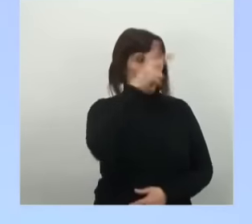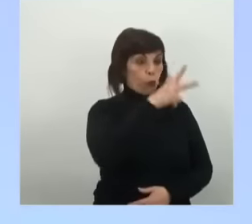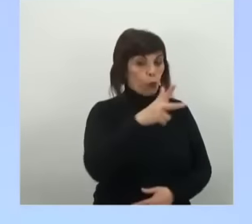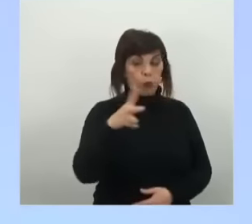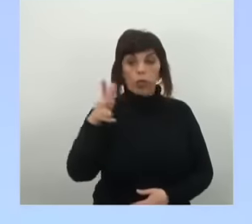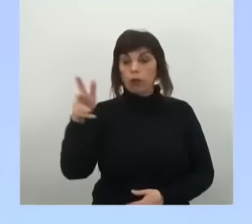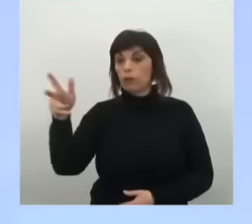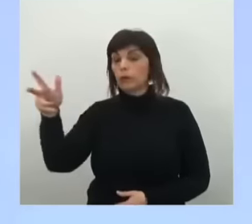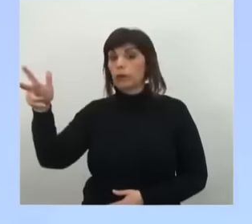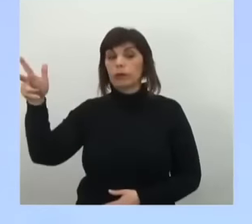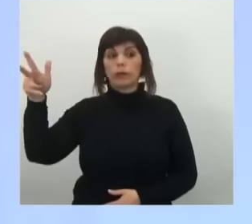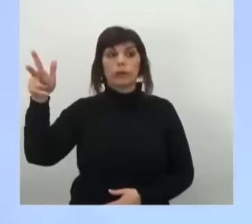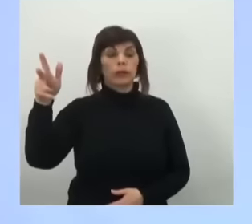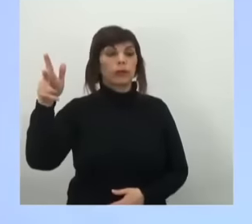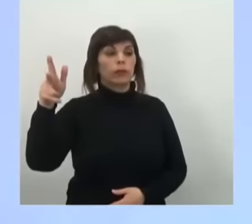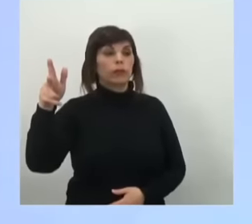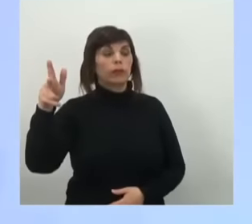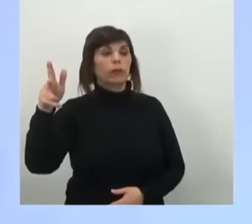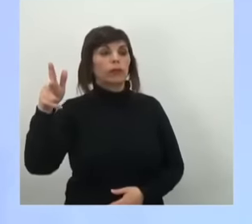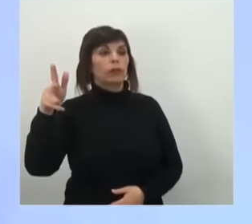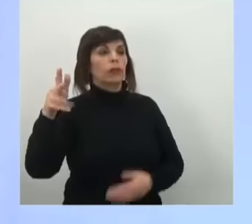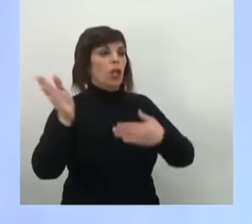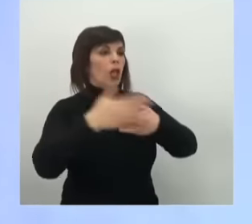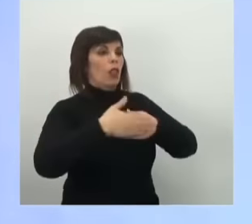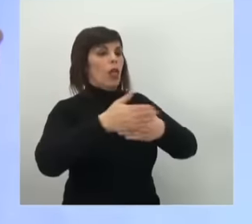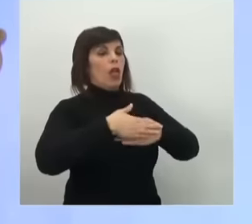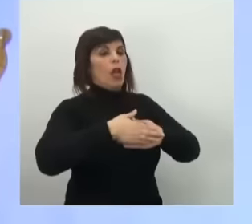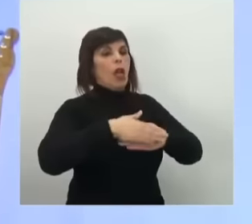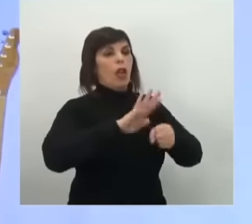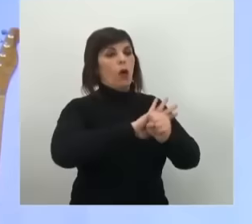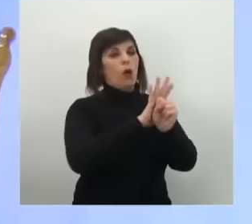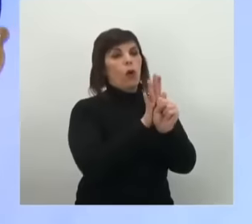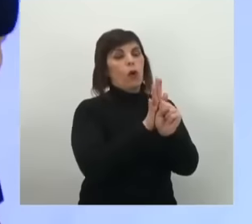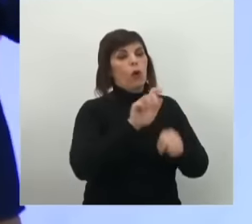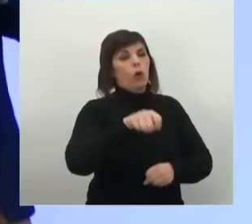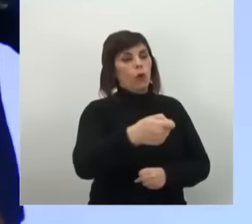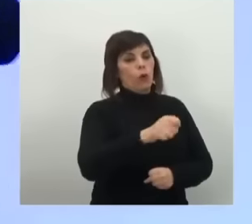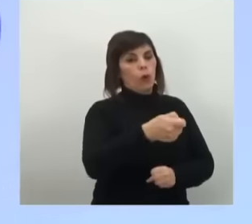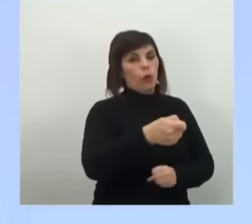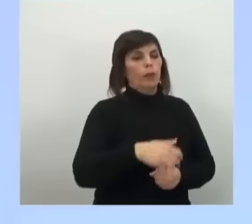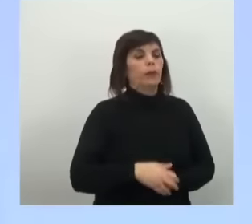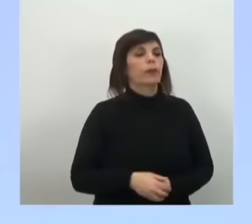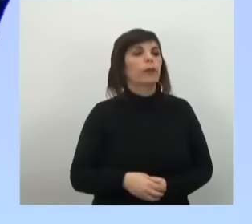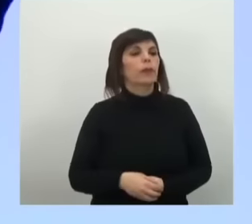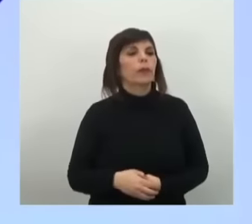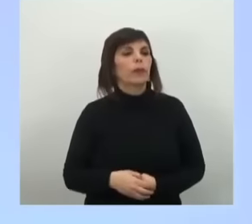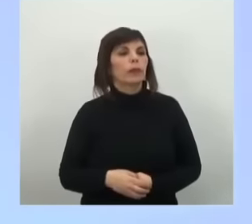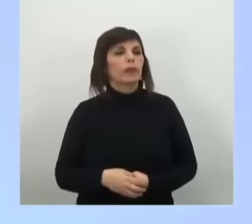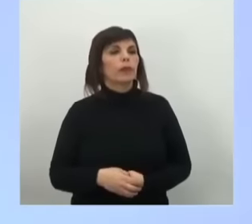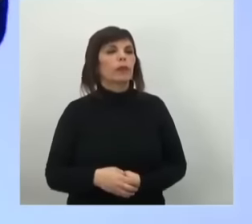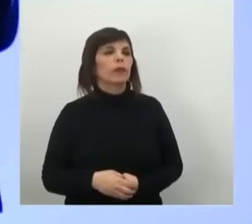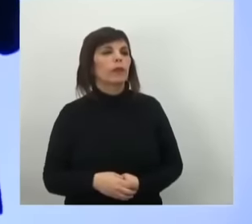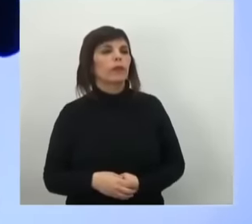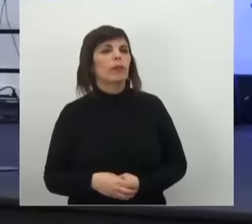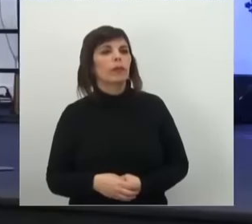entrada de capernaúl me dice cerrado por covid dos horas y media me dice hasta allá y me encuentro con letrero cerrado por covid